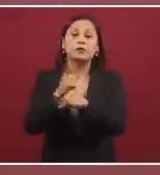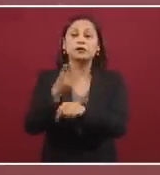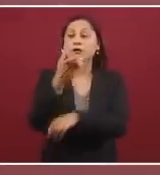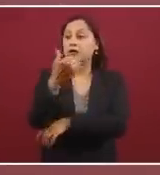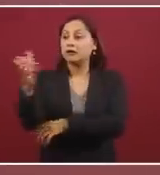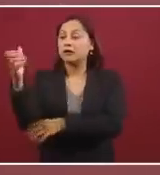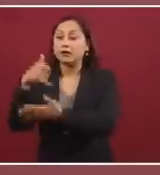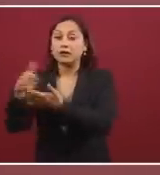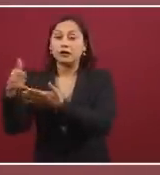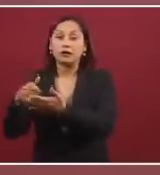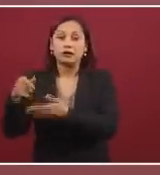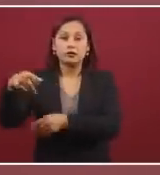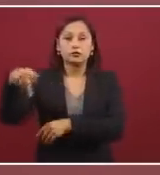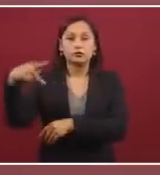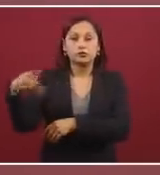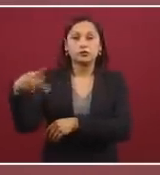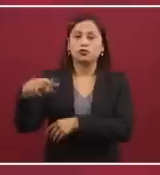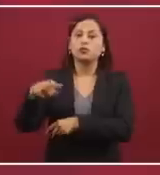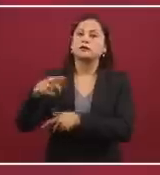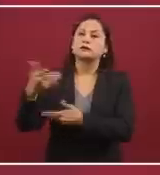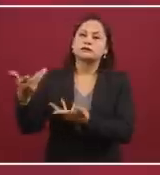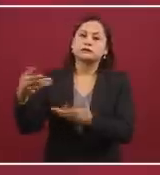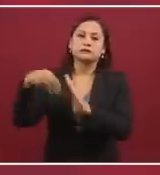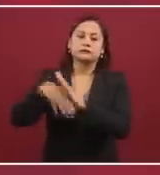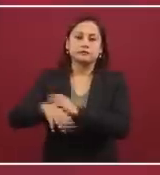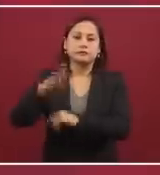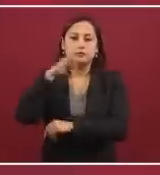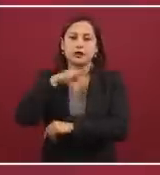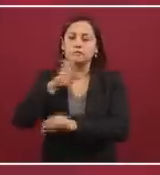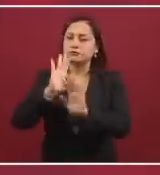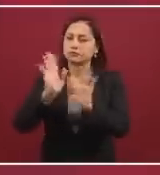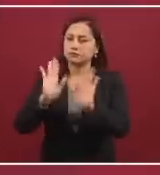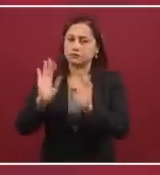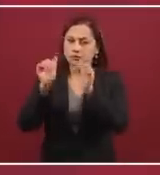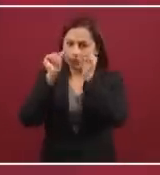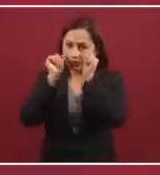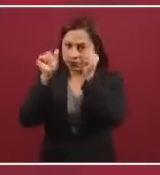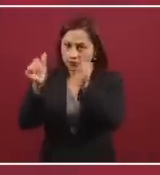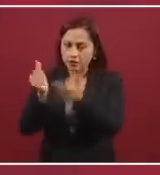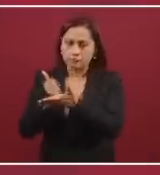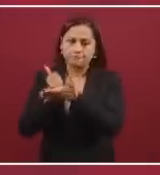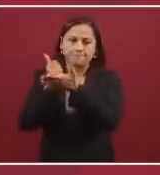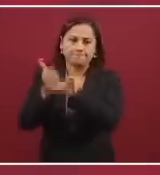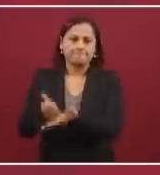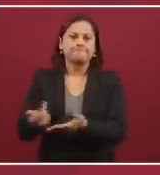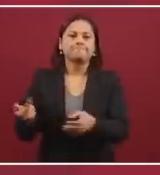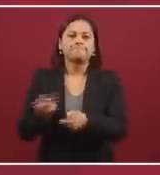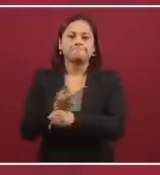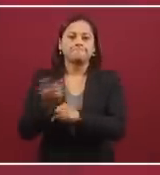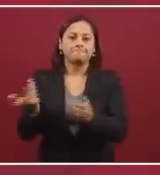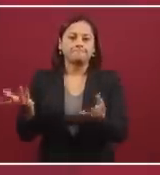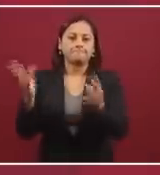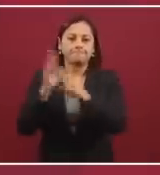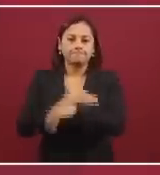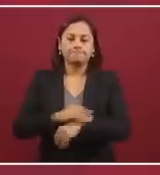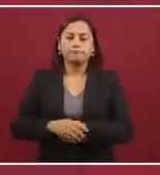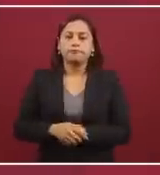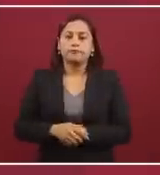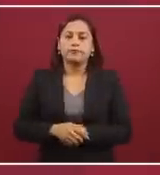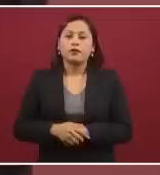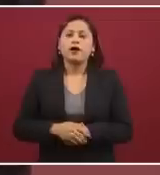tenemos información por qué es nuestra responsabilidad